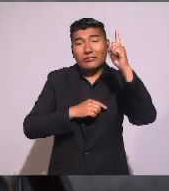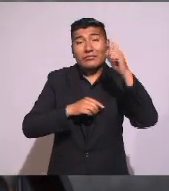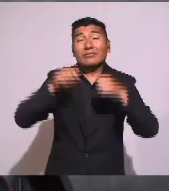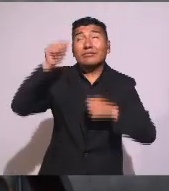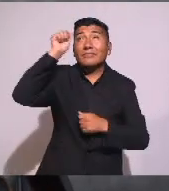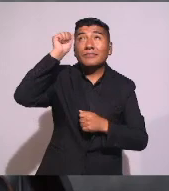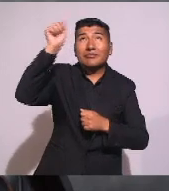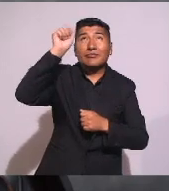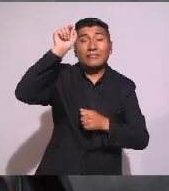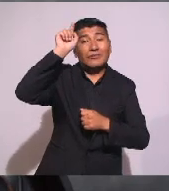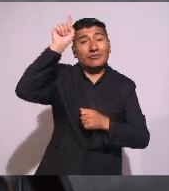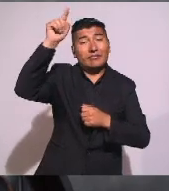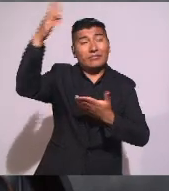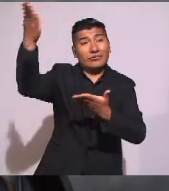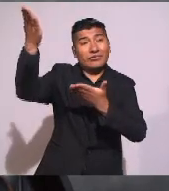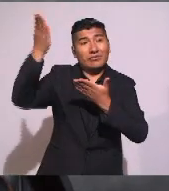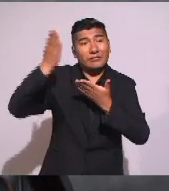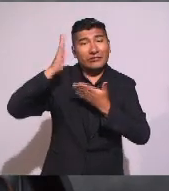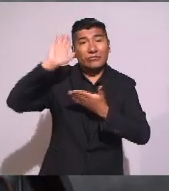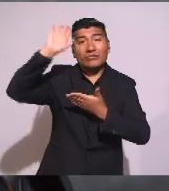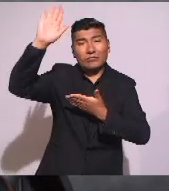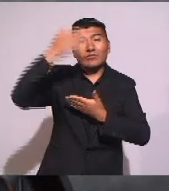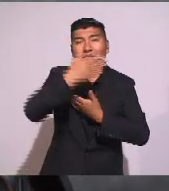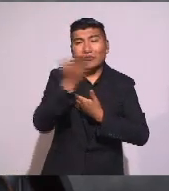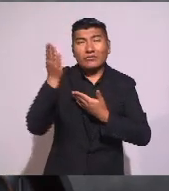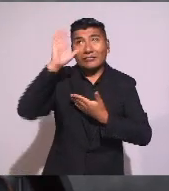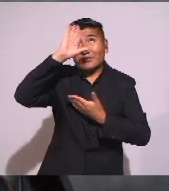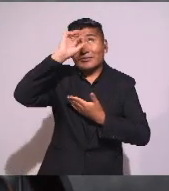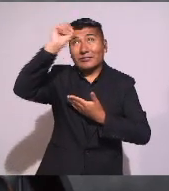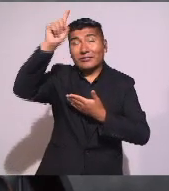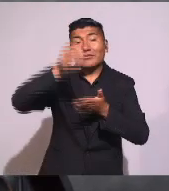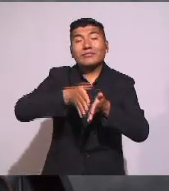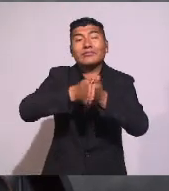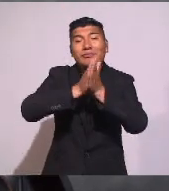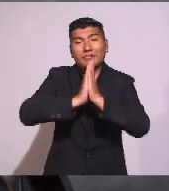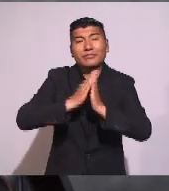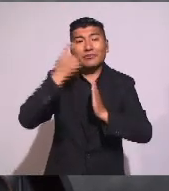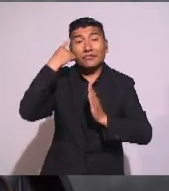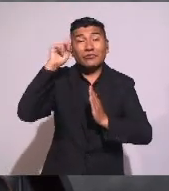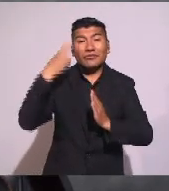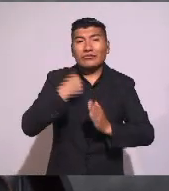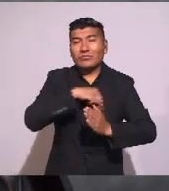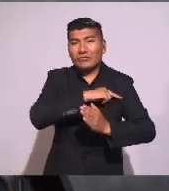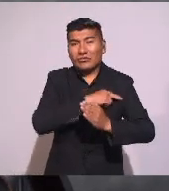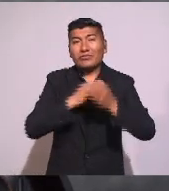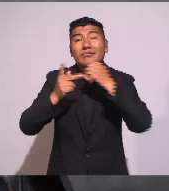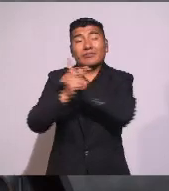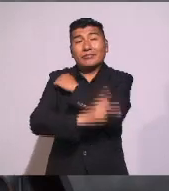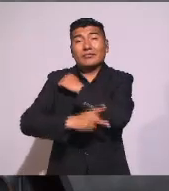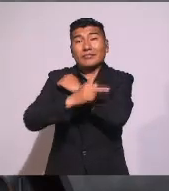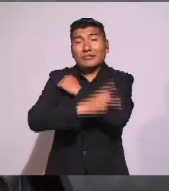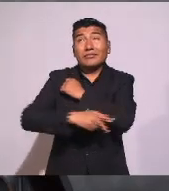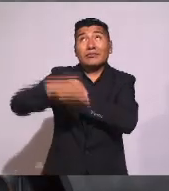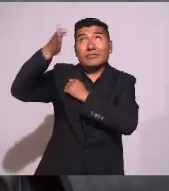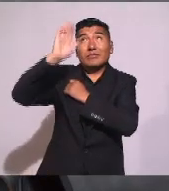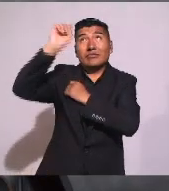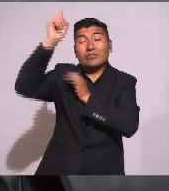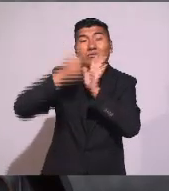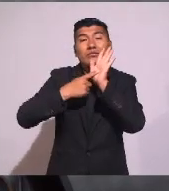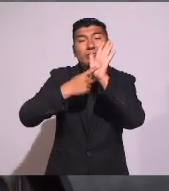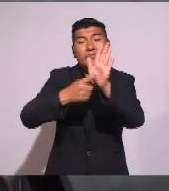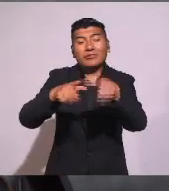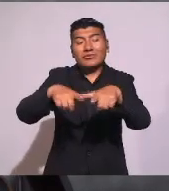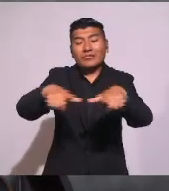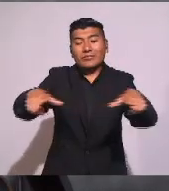mismas que él nos hace y a las obras que nos piden el país que dios señala para abraham era la tierra